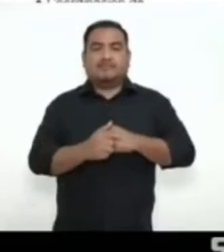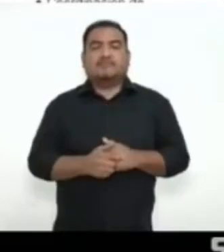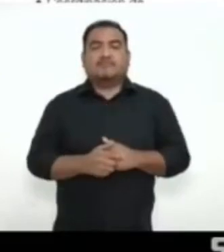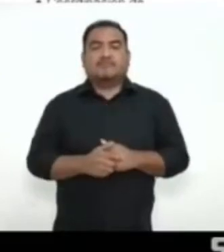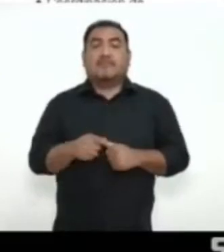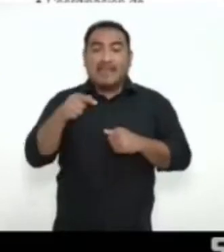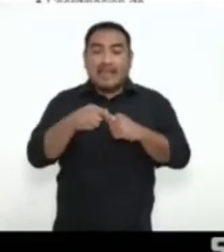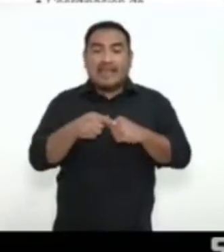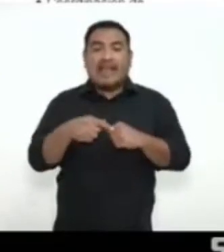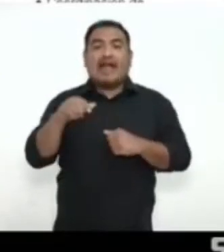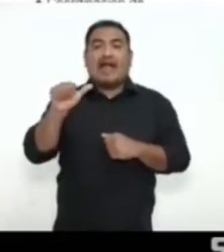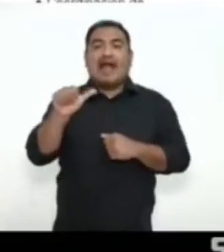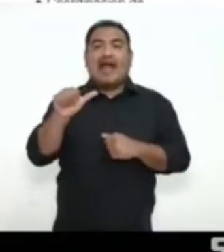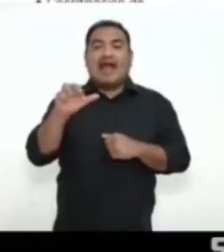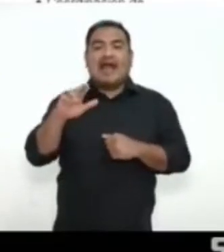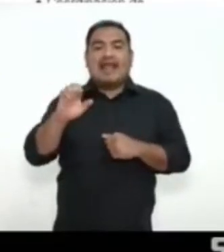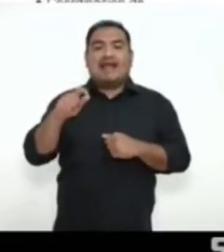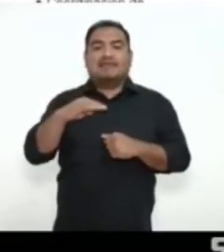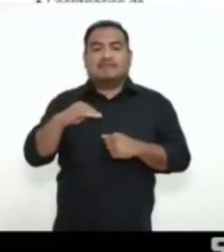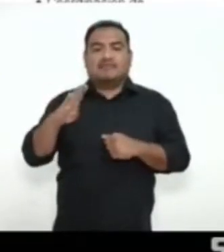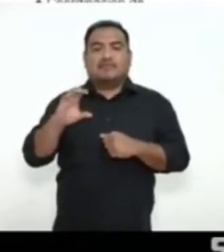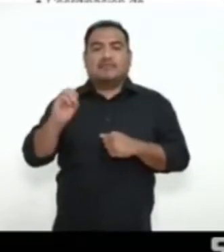de Broca, que es el control del habla.